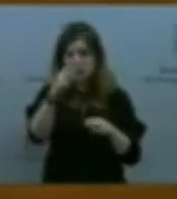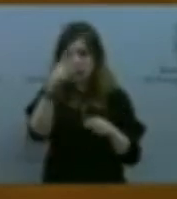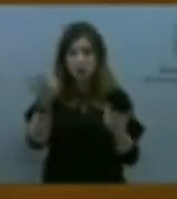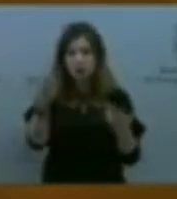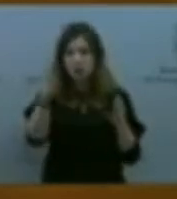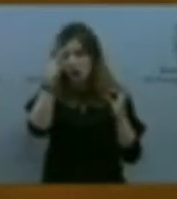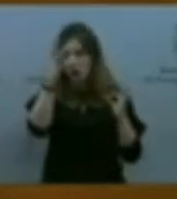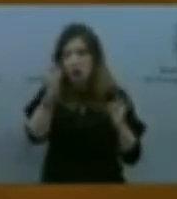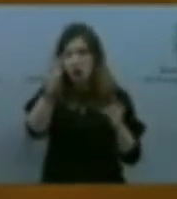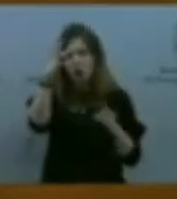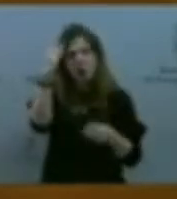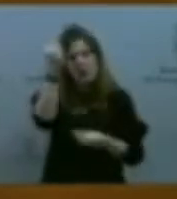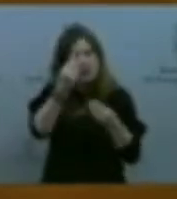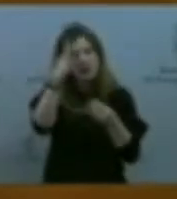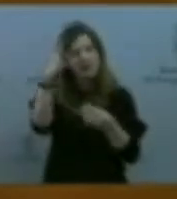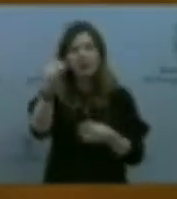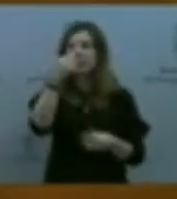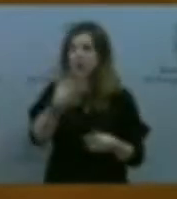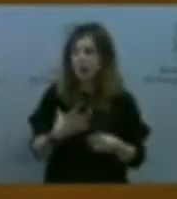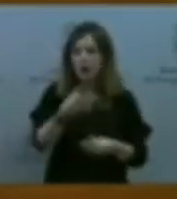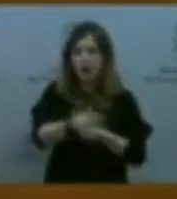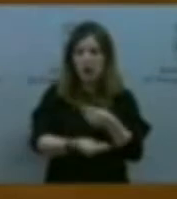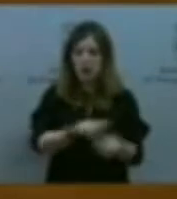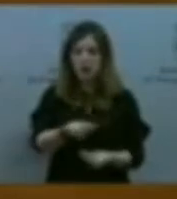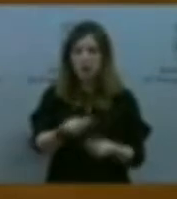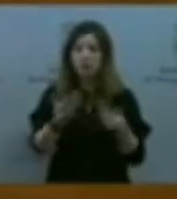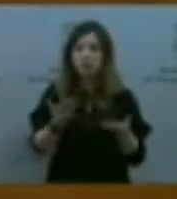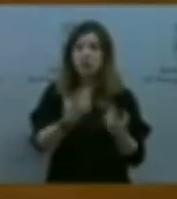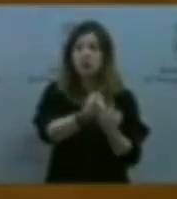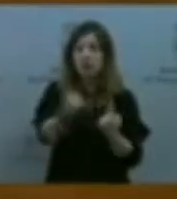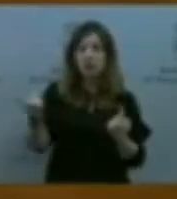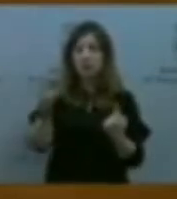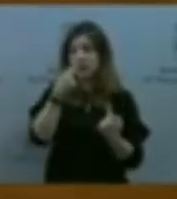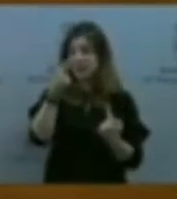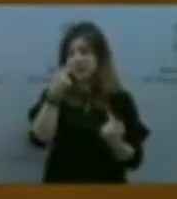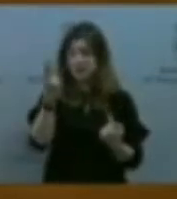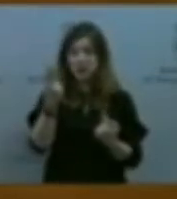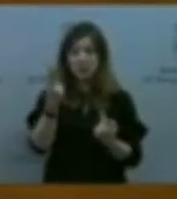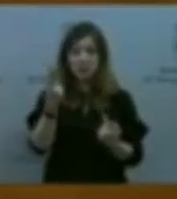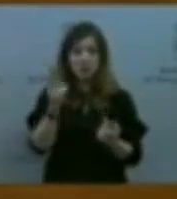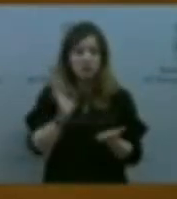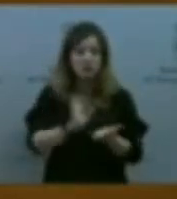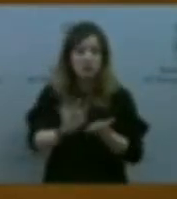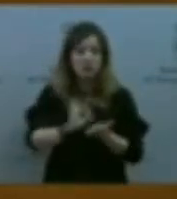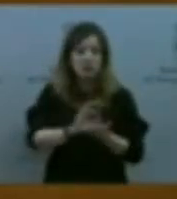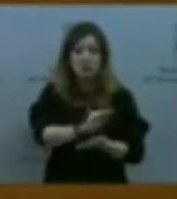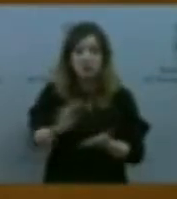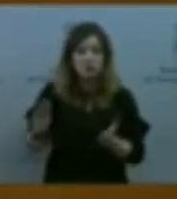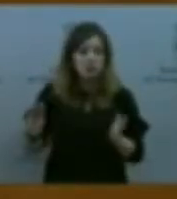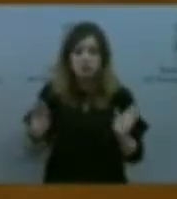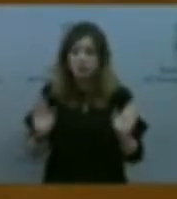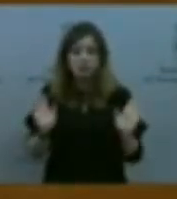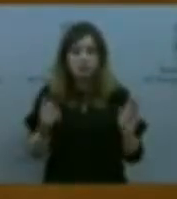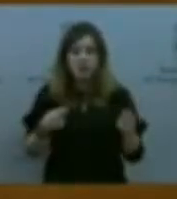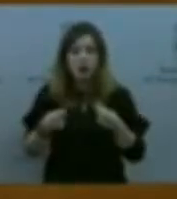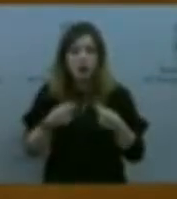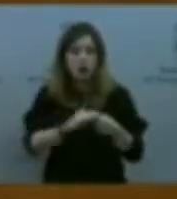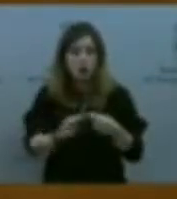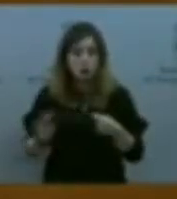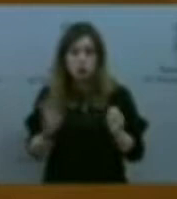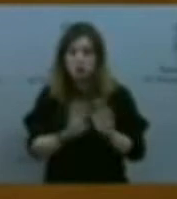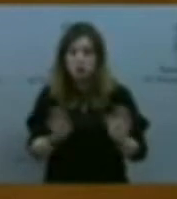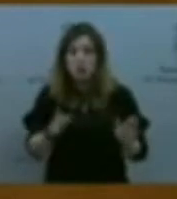cada uno le interesa exclusivamente su servicio y su negociado. Pero, desde luego, nosotros creemos que los asturianos